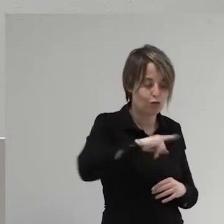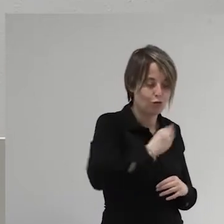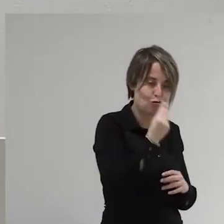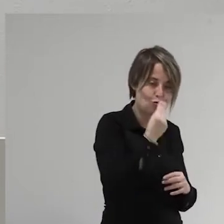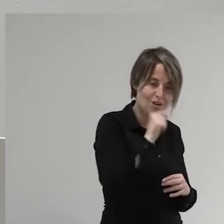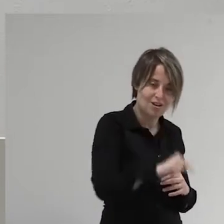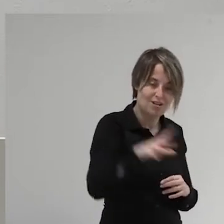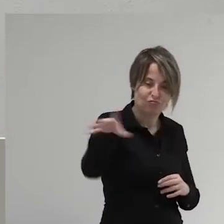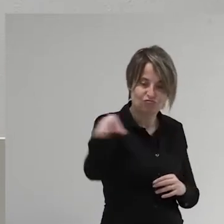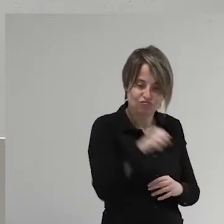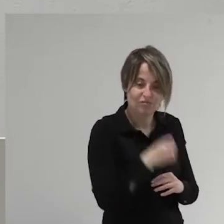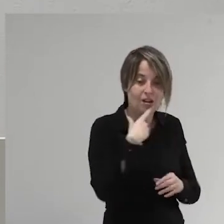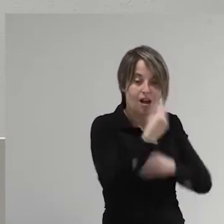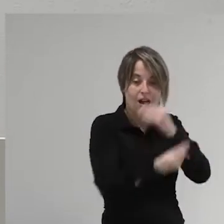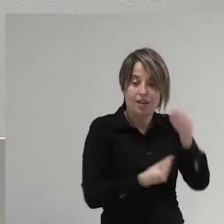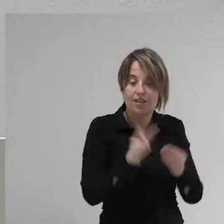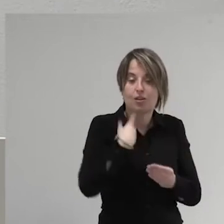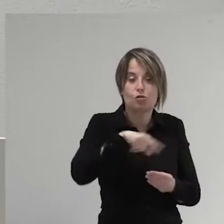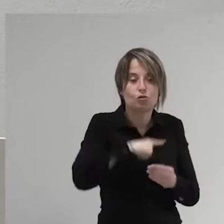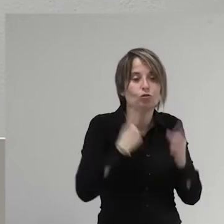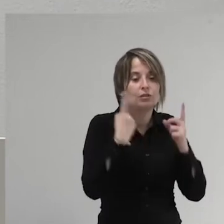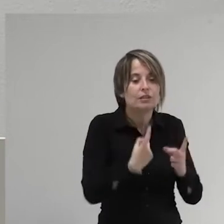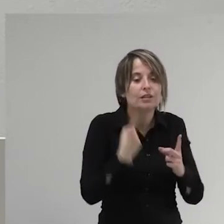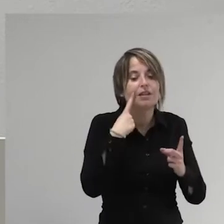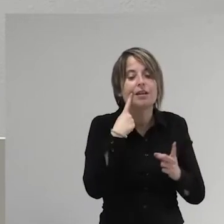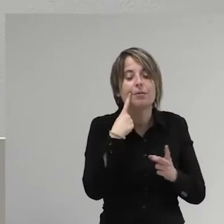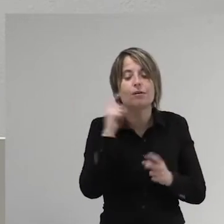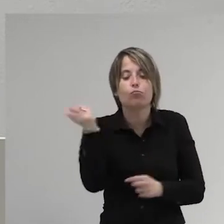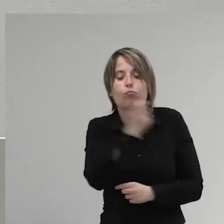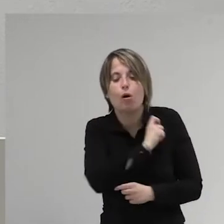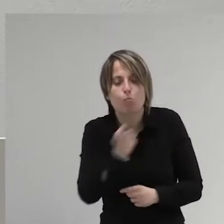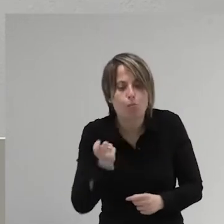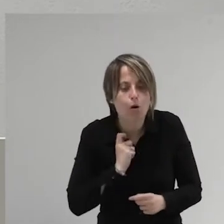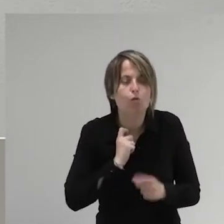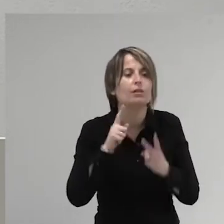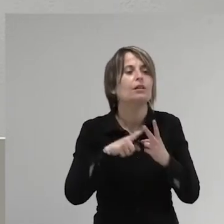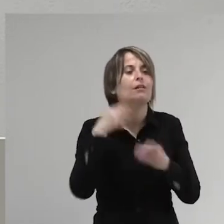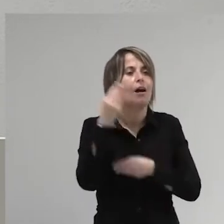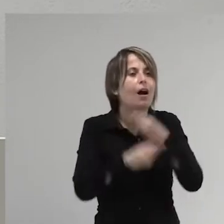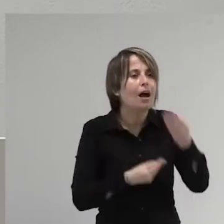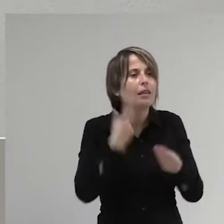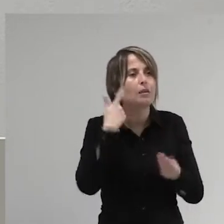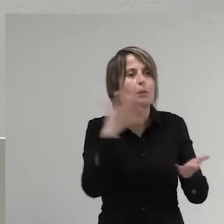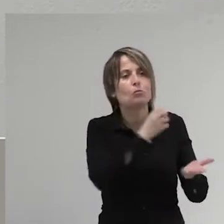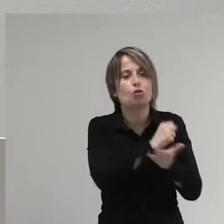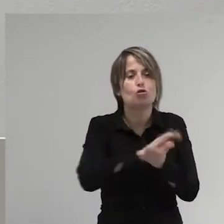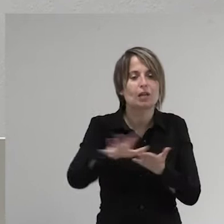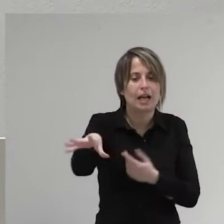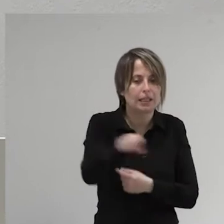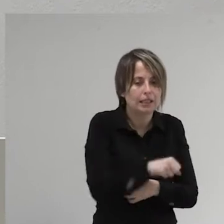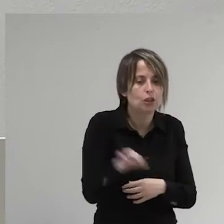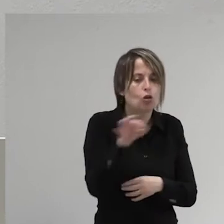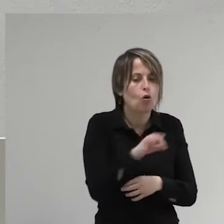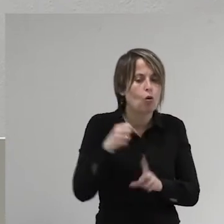además para poder hacerlo sin morir en el intento necesitamos explotarlos y necesitamos hacerlo de forma más o menos gratuita o más o